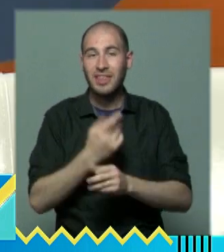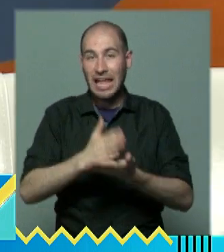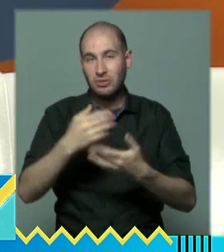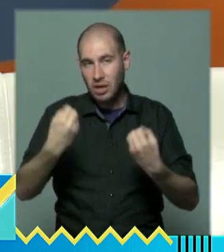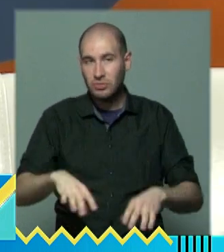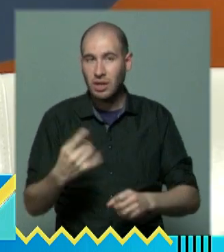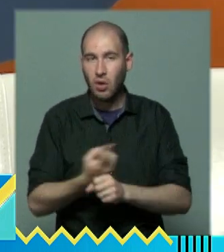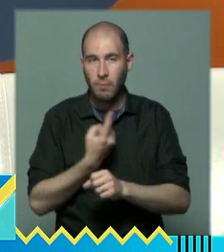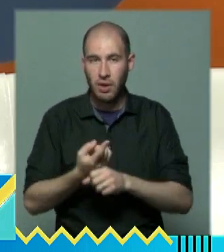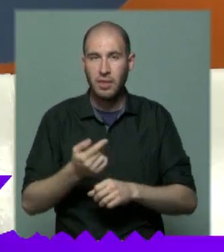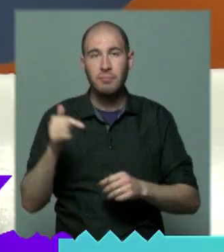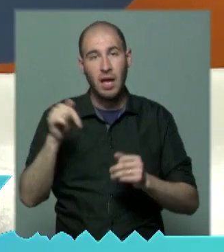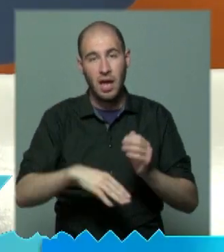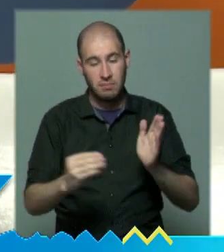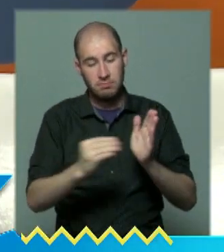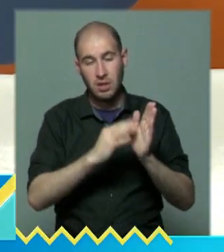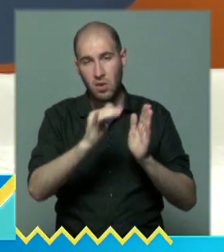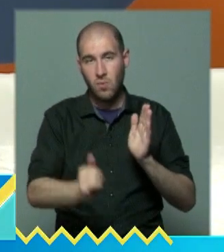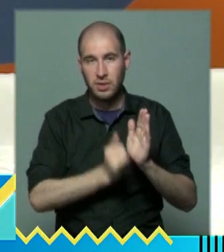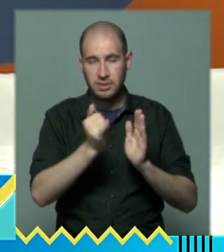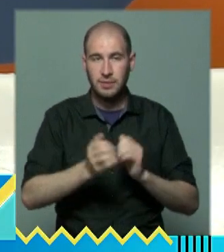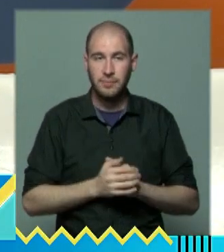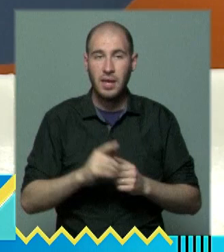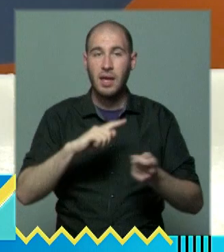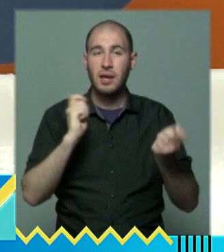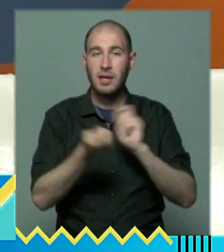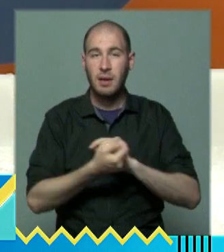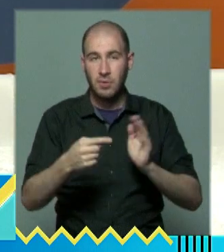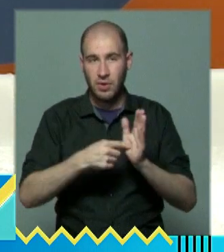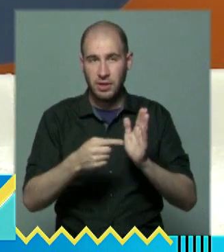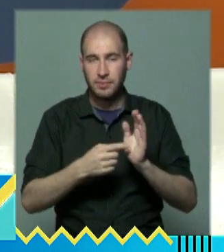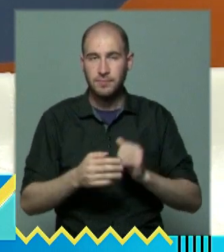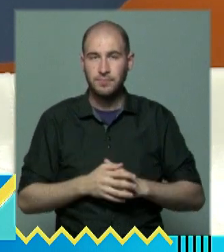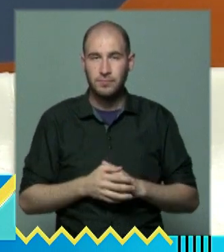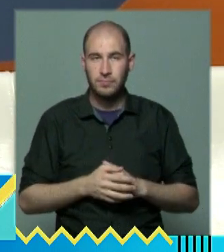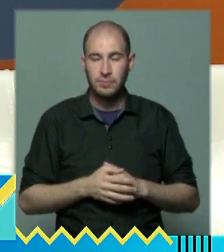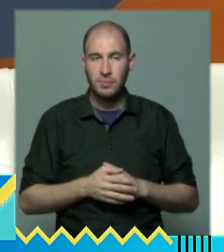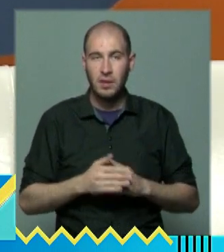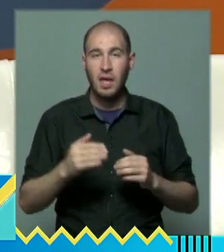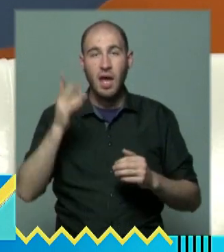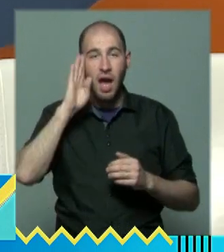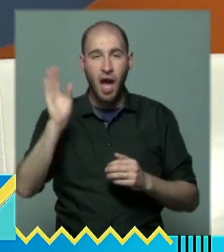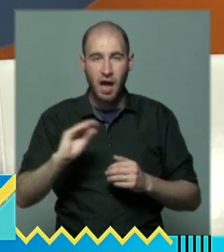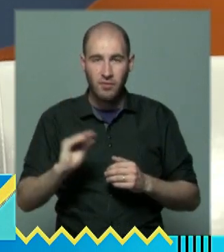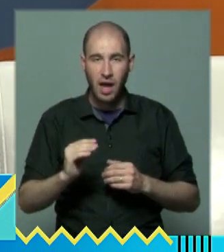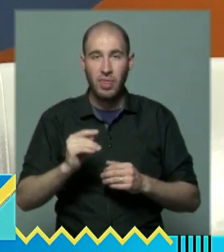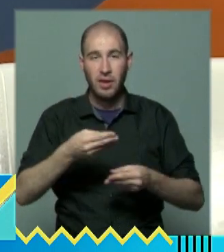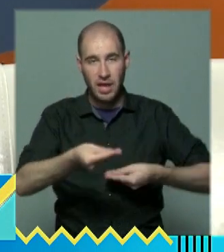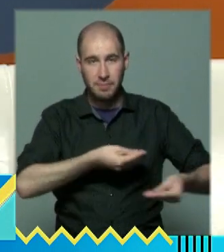derechos. Ahí prevé esta modificación, que a instancia de un abogado que pone la